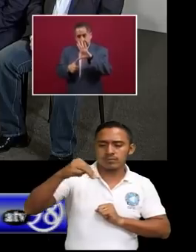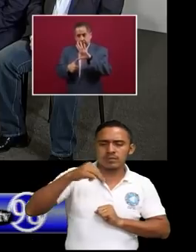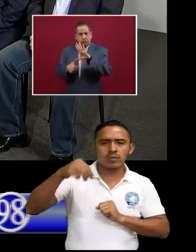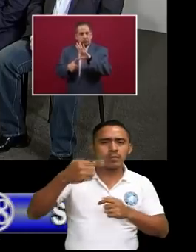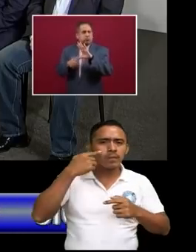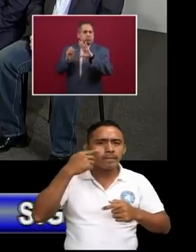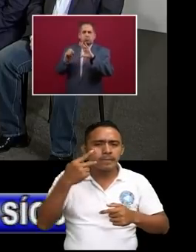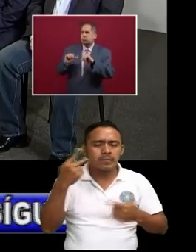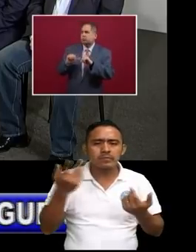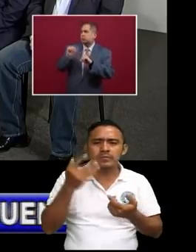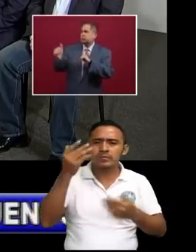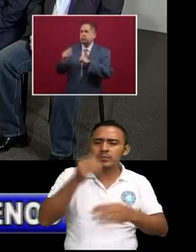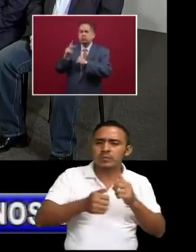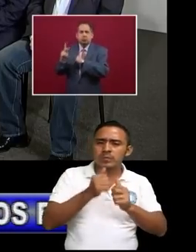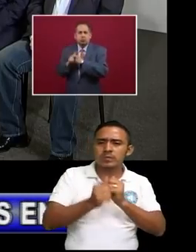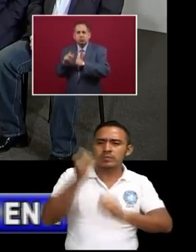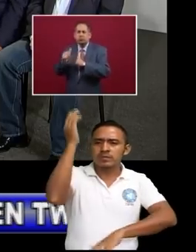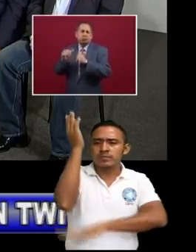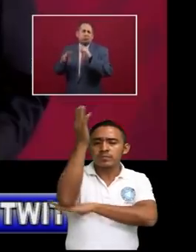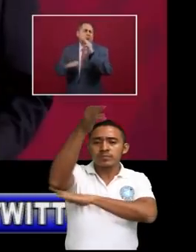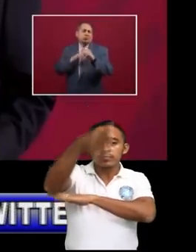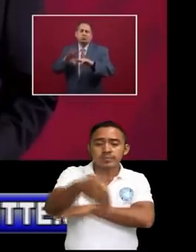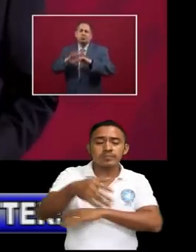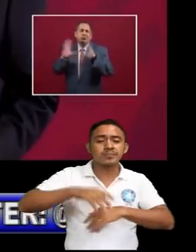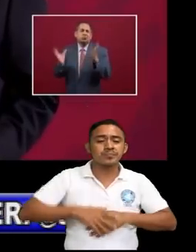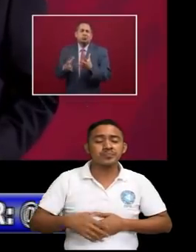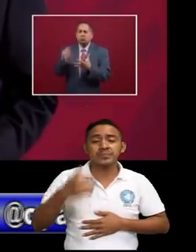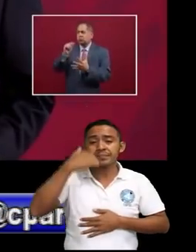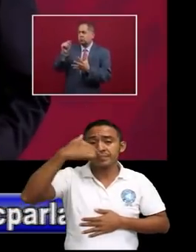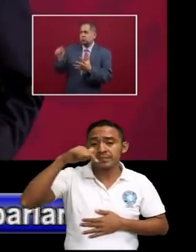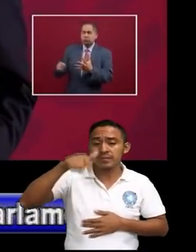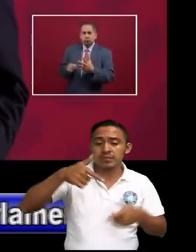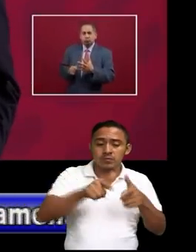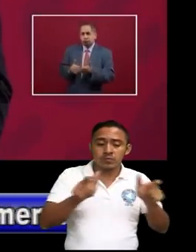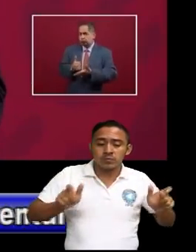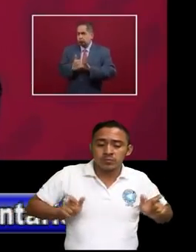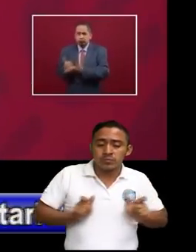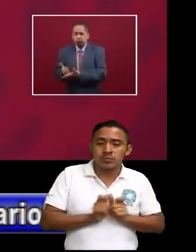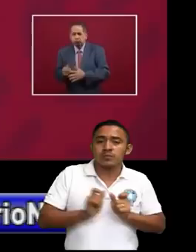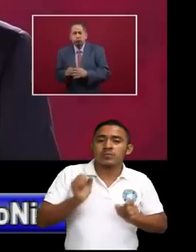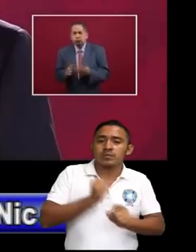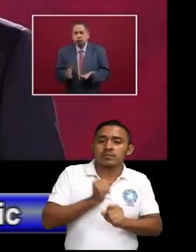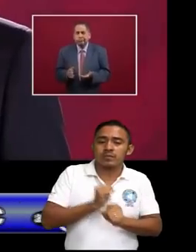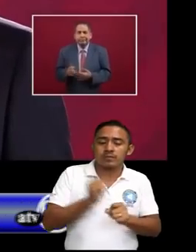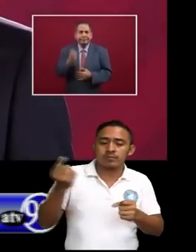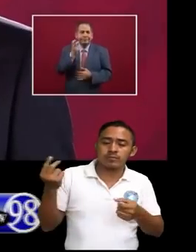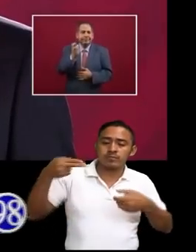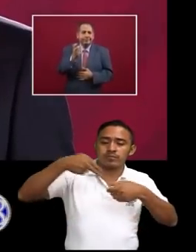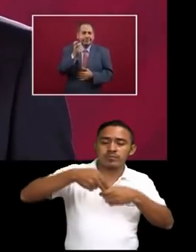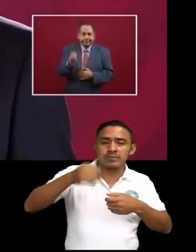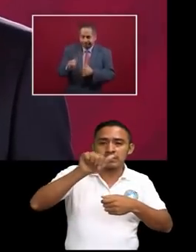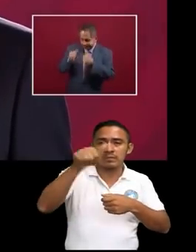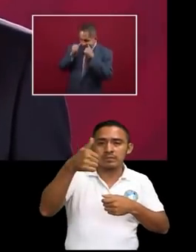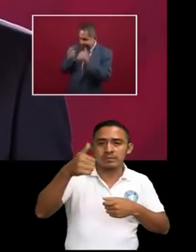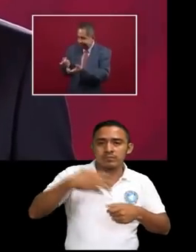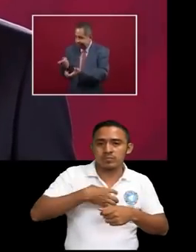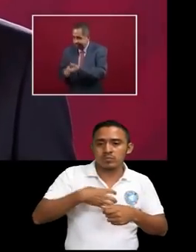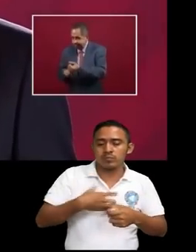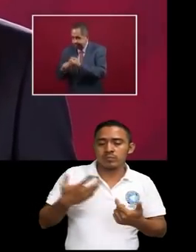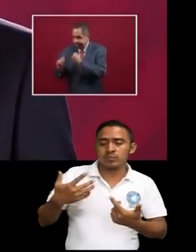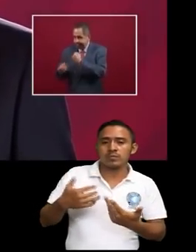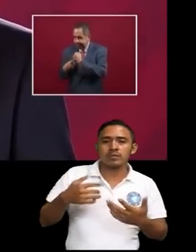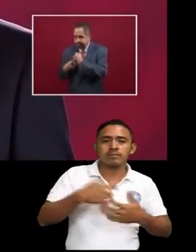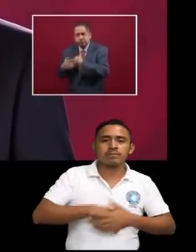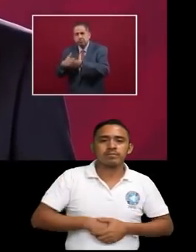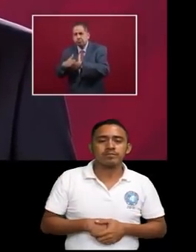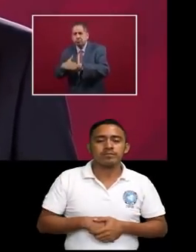situación migratoria actual. Además, destacó que esta delegación estará integrada por 6 funcionarios de su gabinete. Por